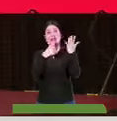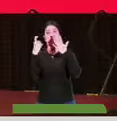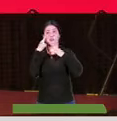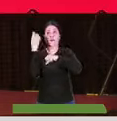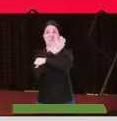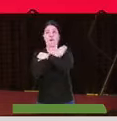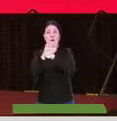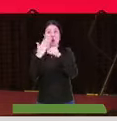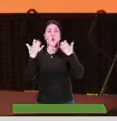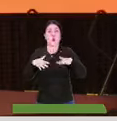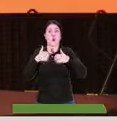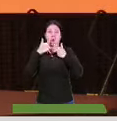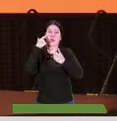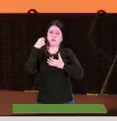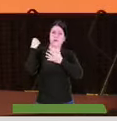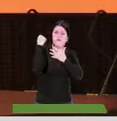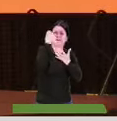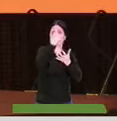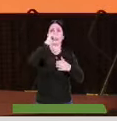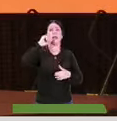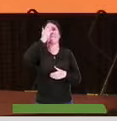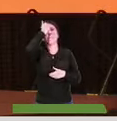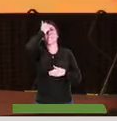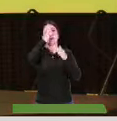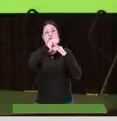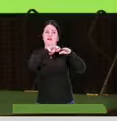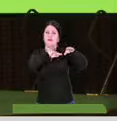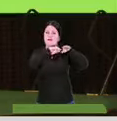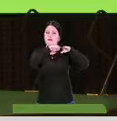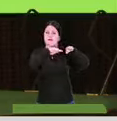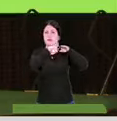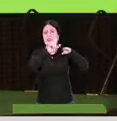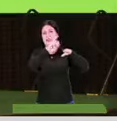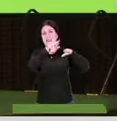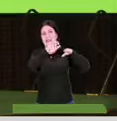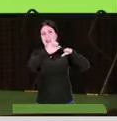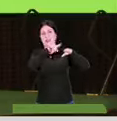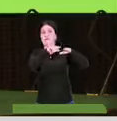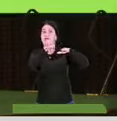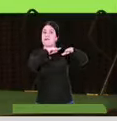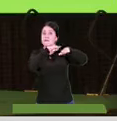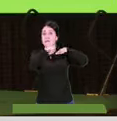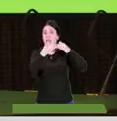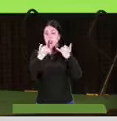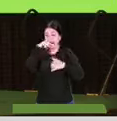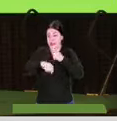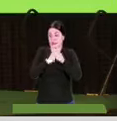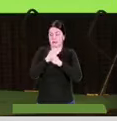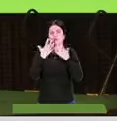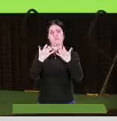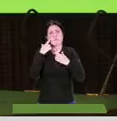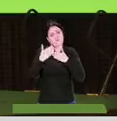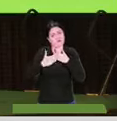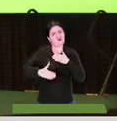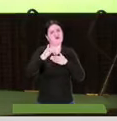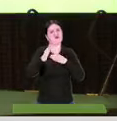en la infraestructura principal de nuestra terminal Salitre. Este año esperamos continuar haciendo